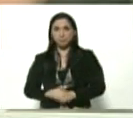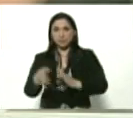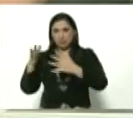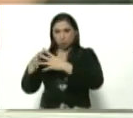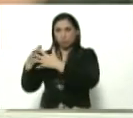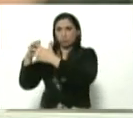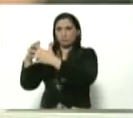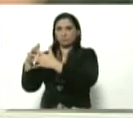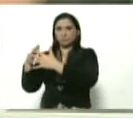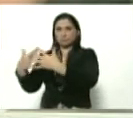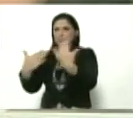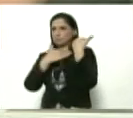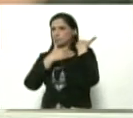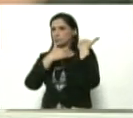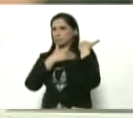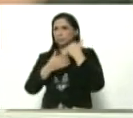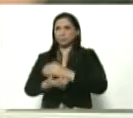Unidos.